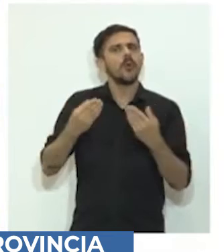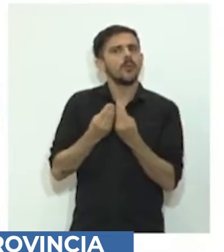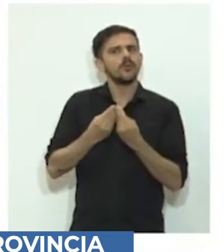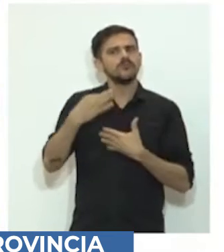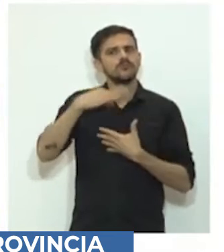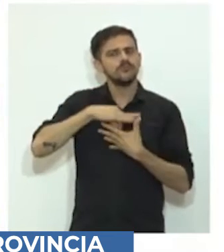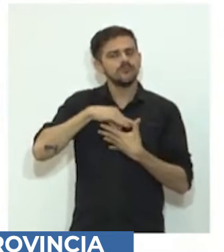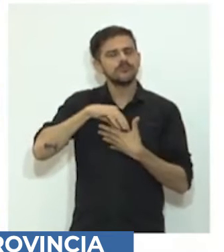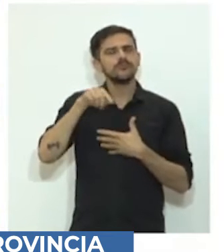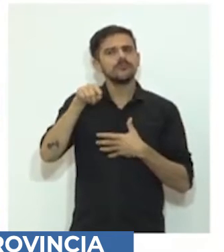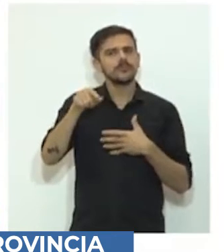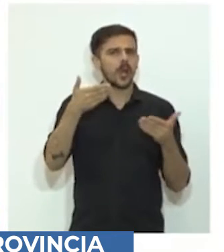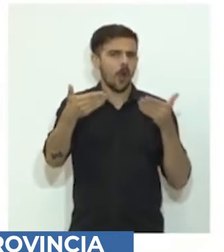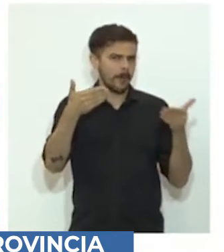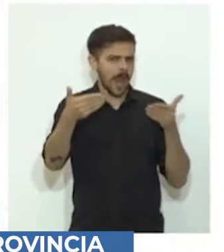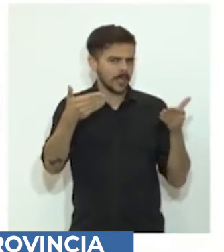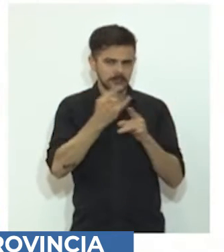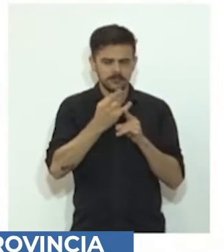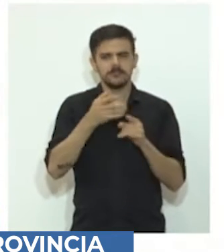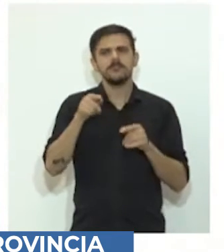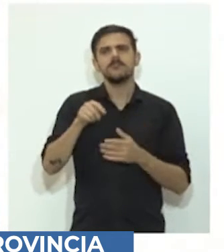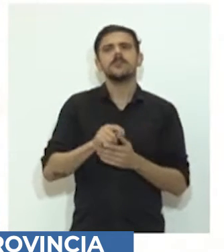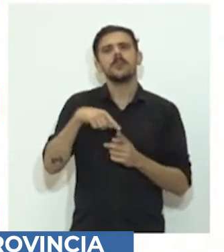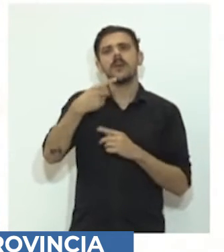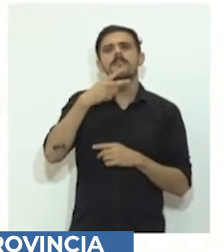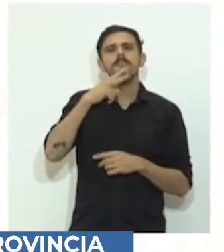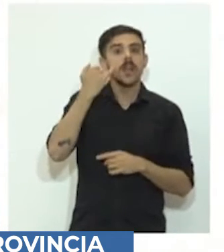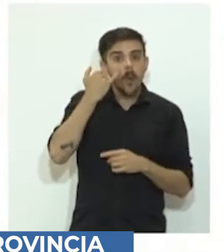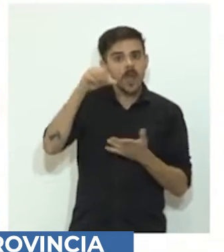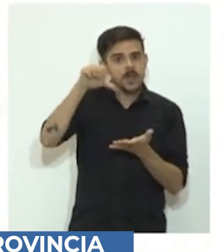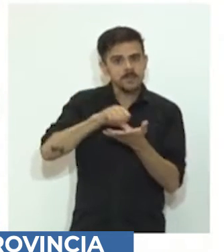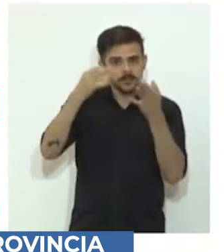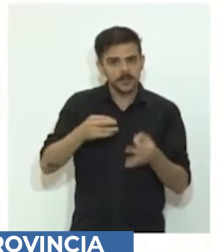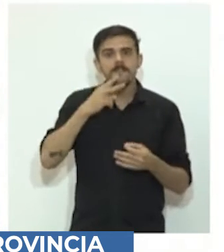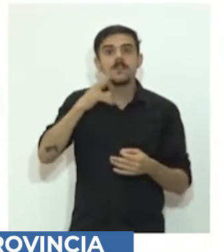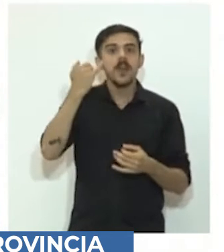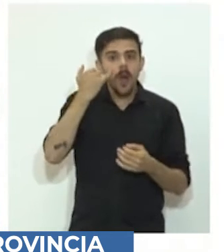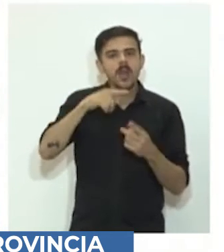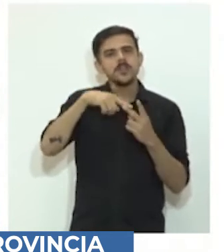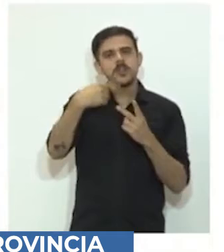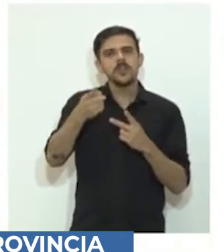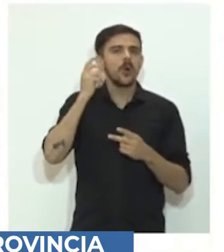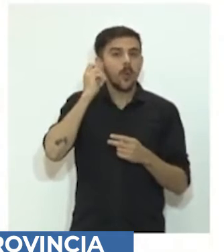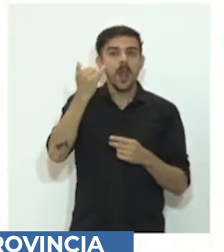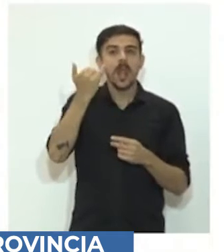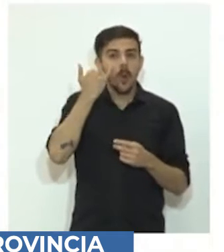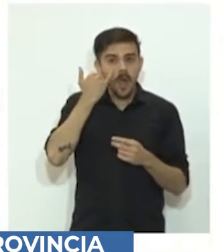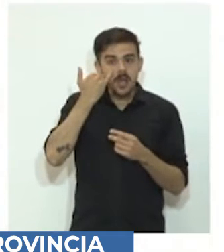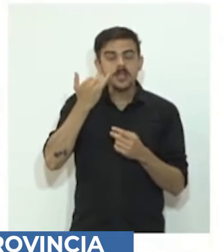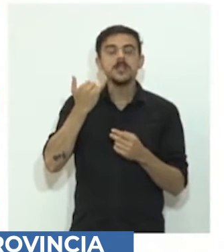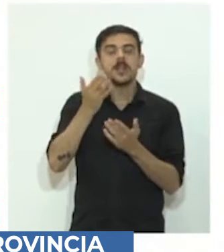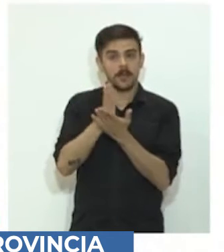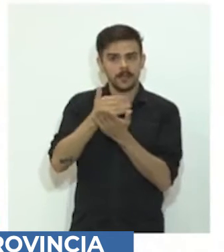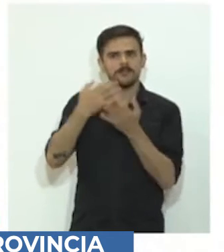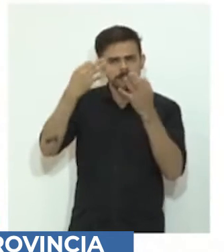14 días previos en el departamento de villaguay la localidad de villaguay el departamento de gualeguay de la ciudad de